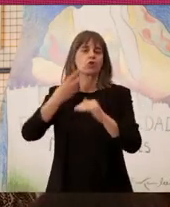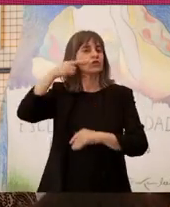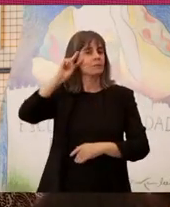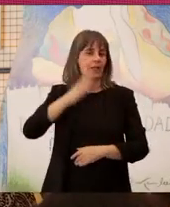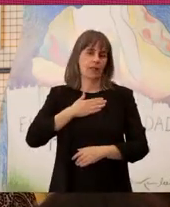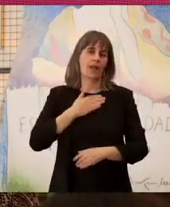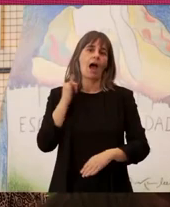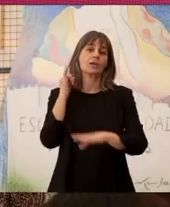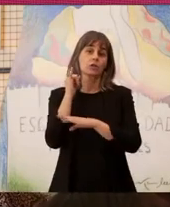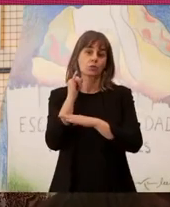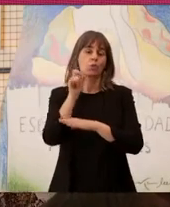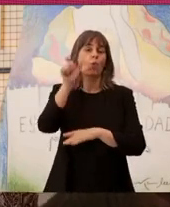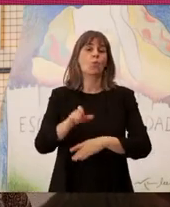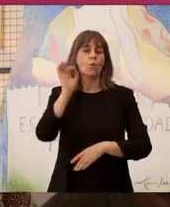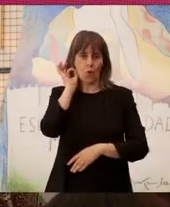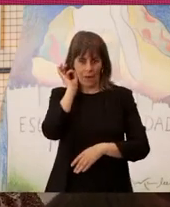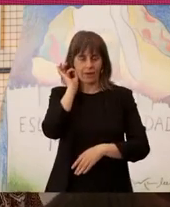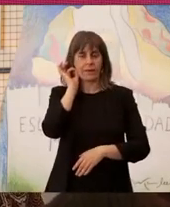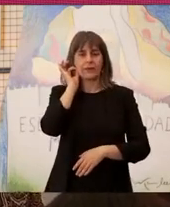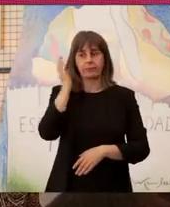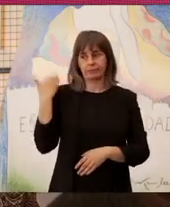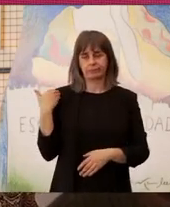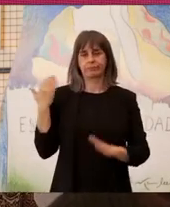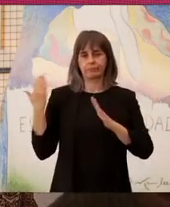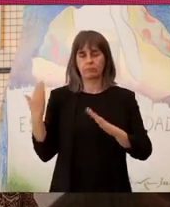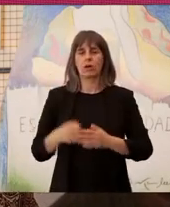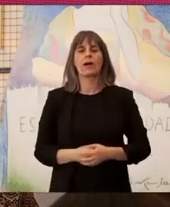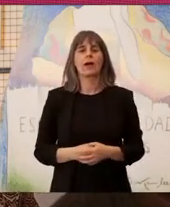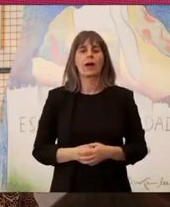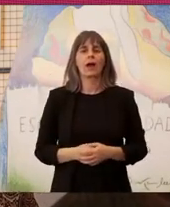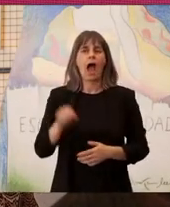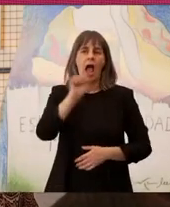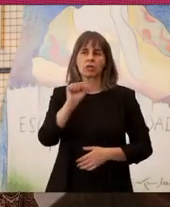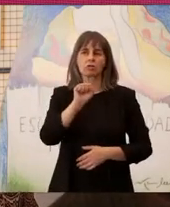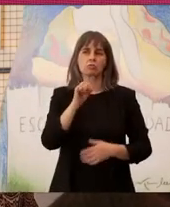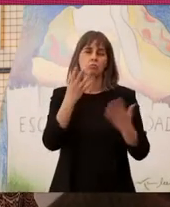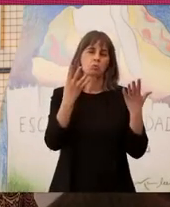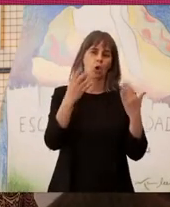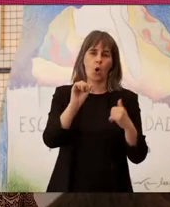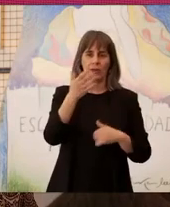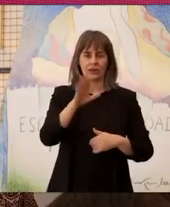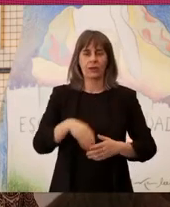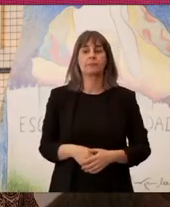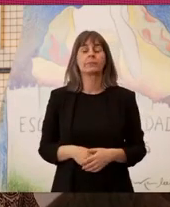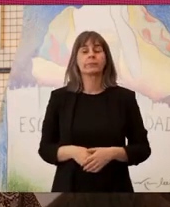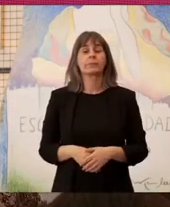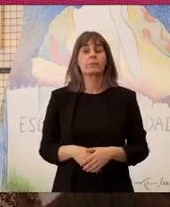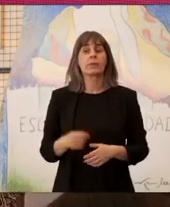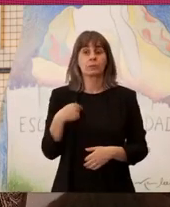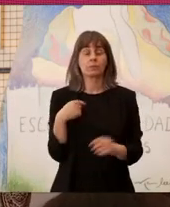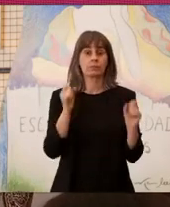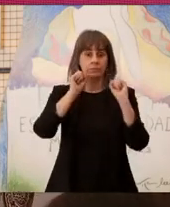en el instituto de la mujer se llamaba entonces en los años 90 Yo me di cuenta de que